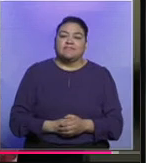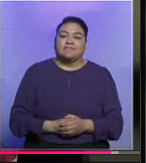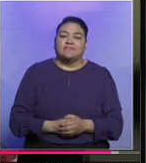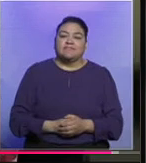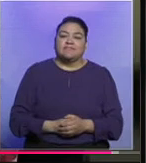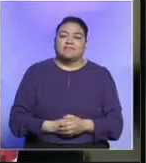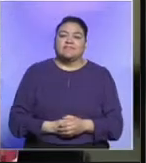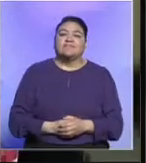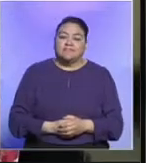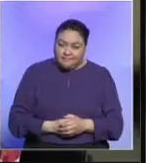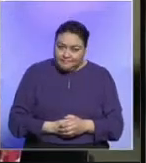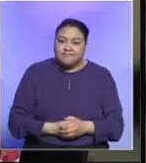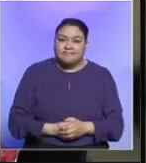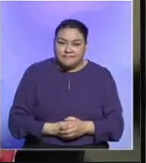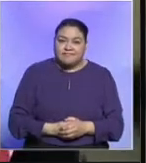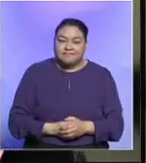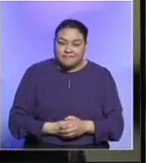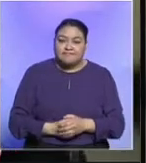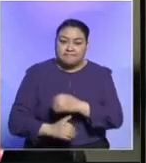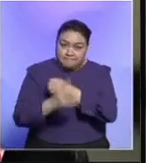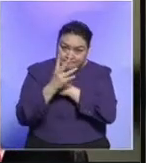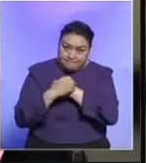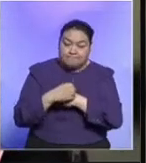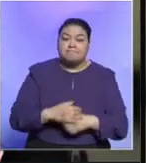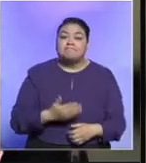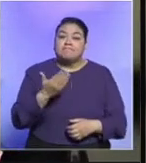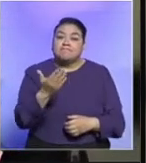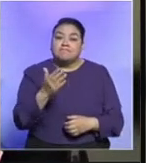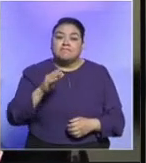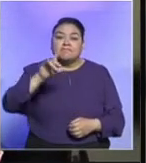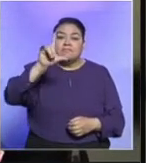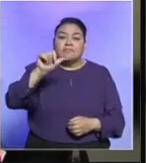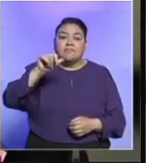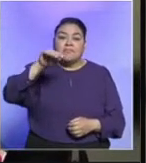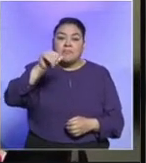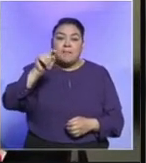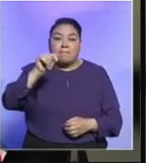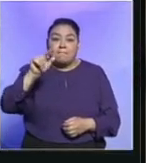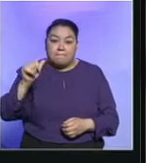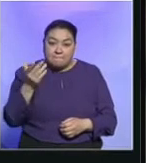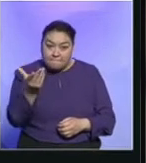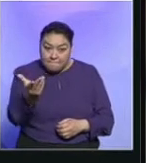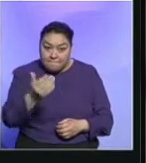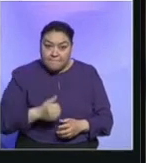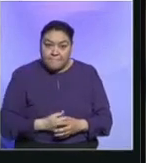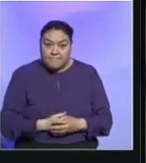votación. Con su autorización, magistrada presidenta, el magistrado Felipe de la Mata Pizaña.